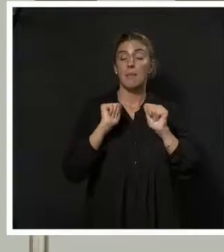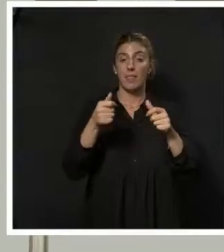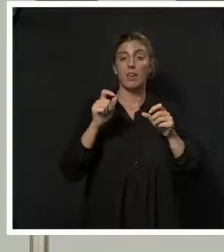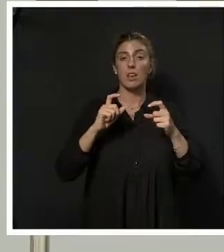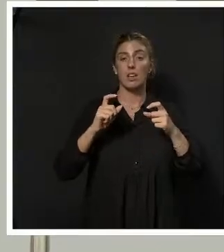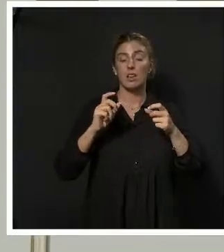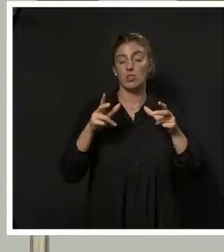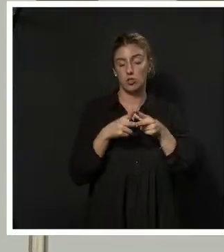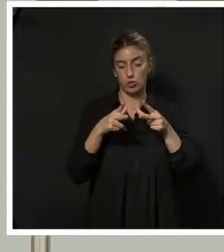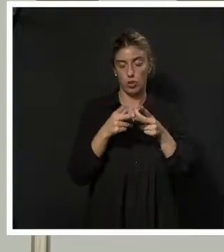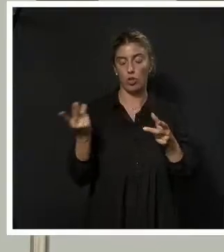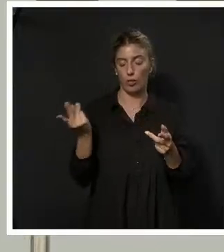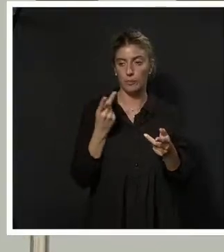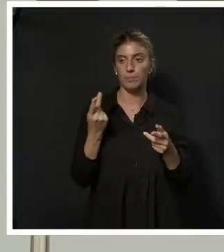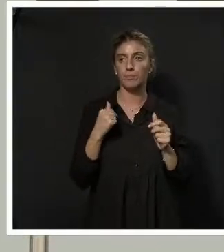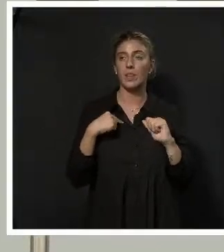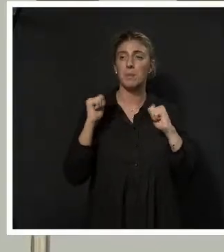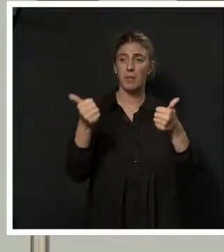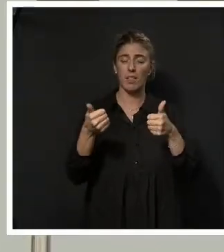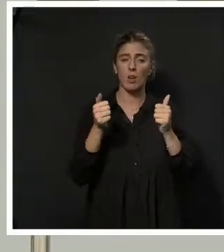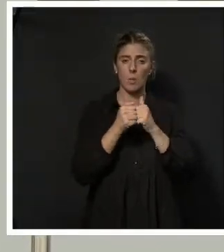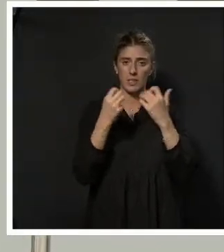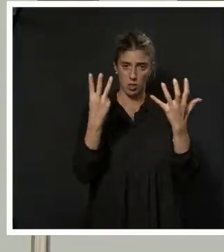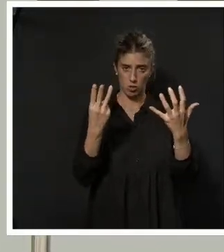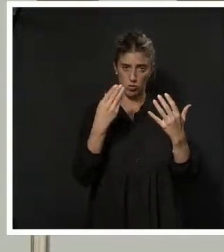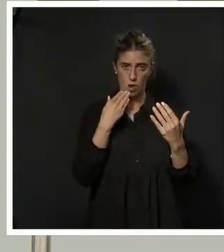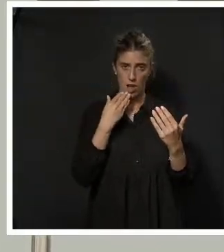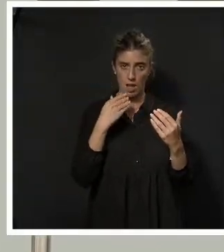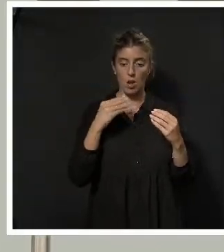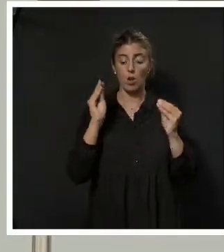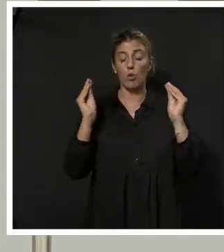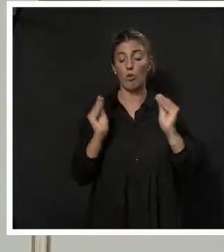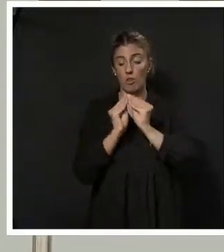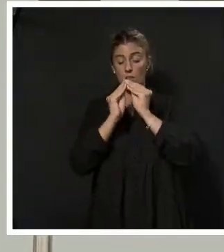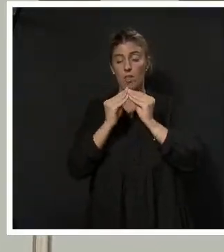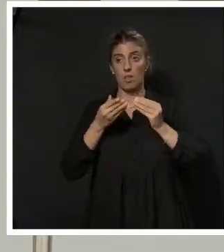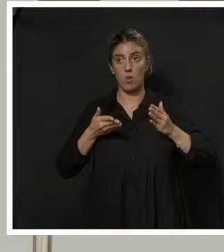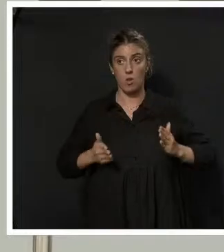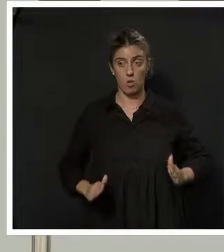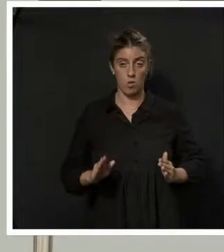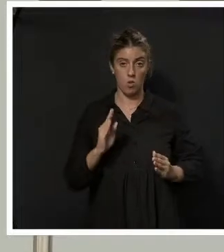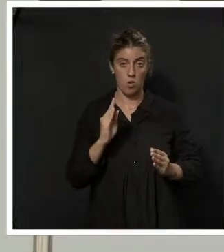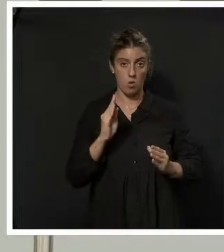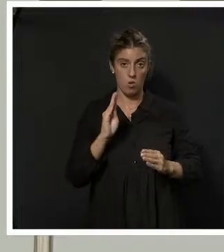toanus coincidir también con ella maternidad